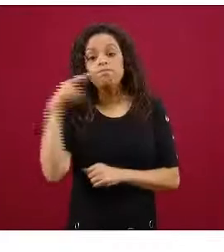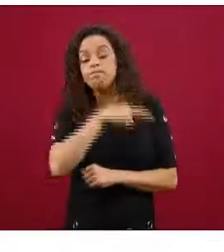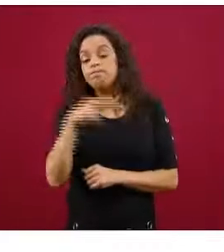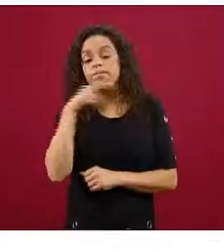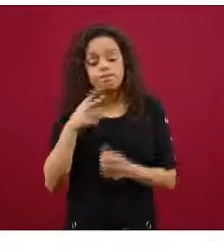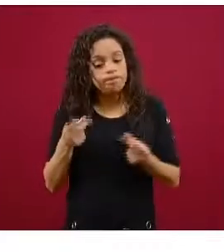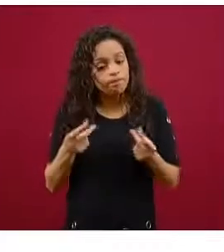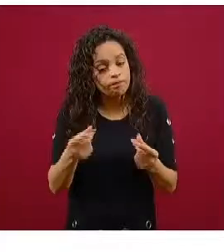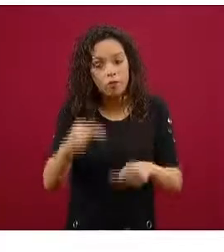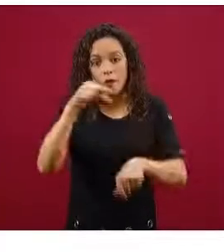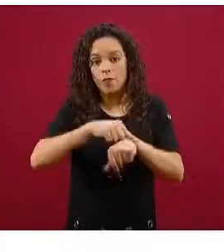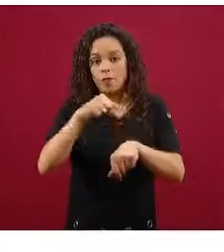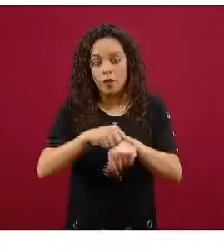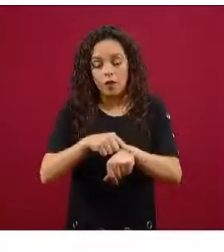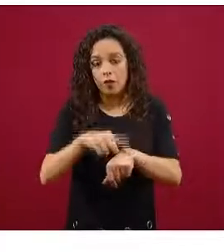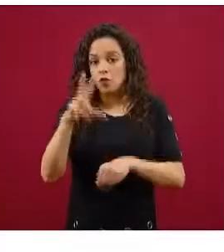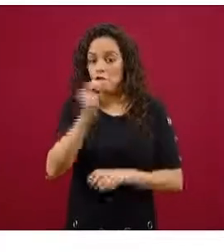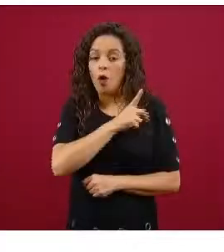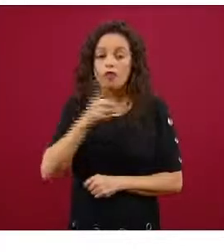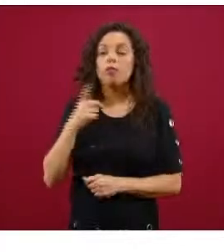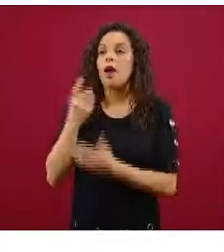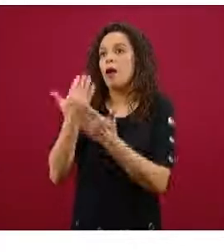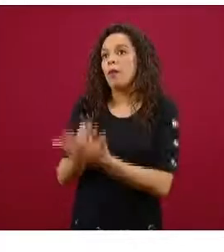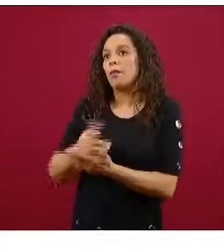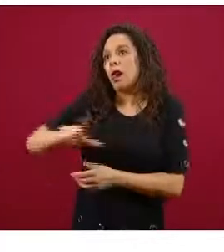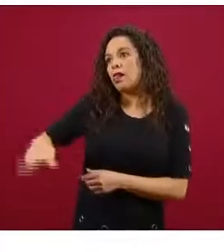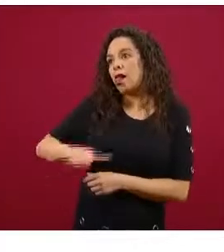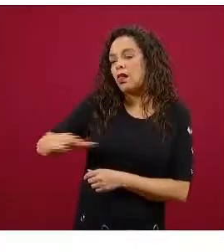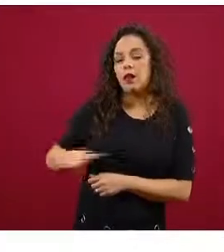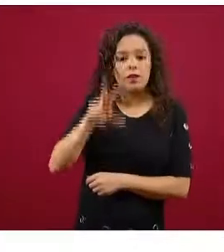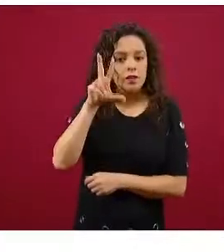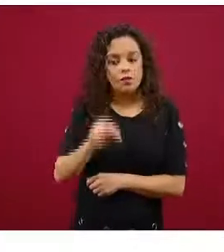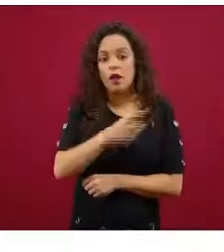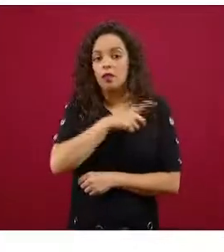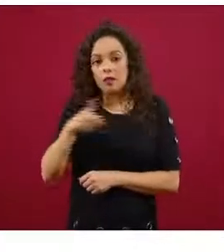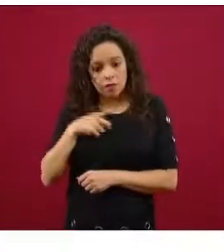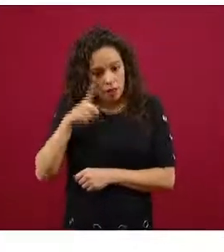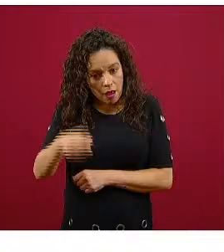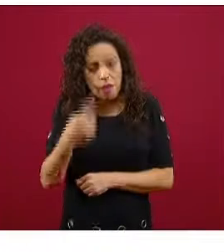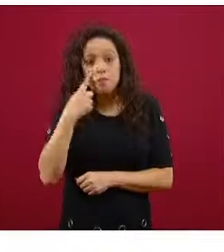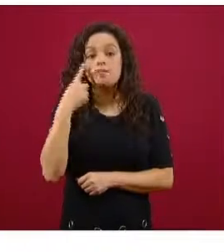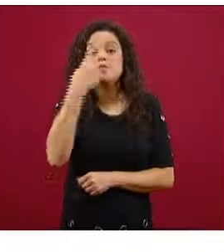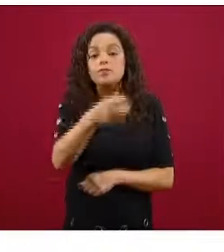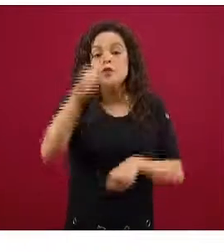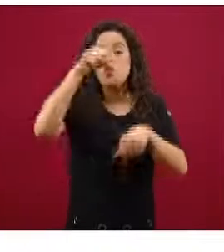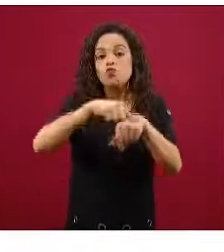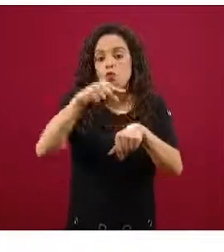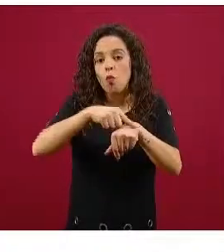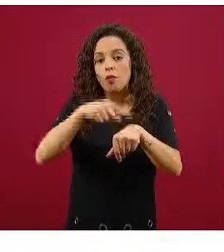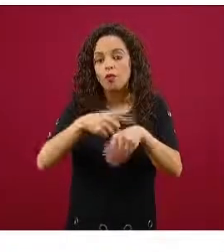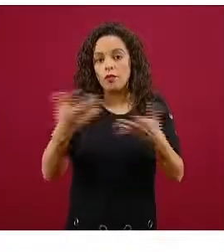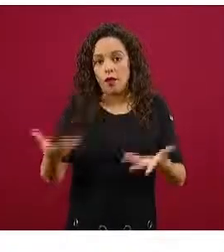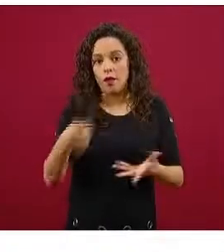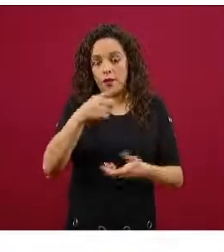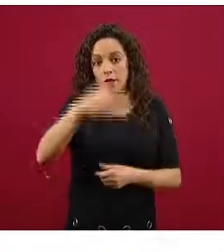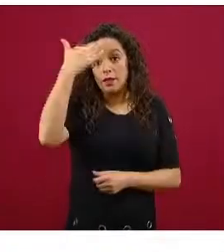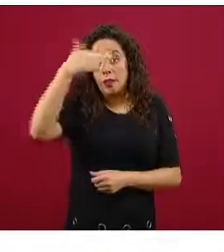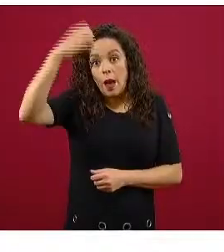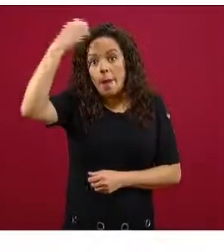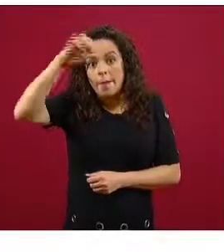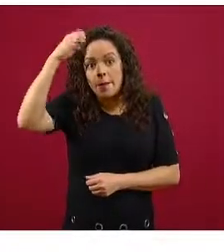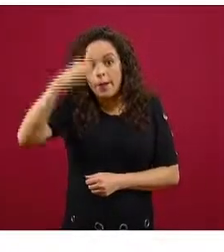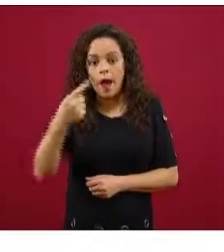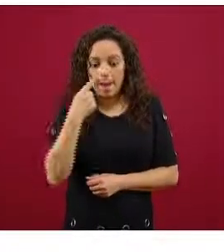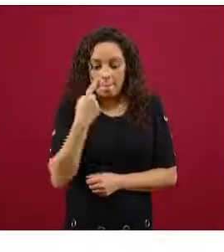que la mujer no se debe esperar, debe buscar una opinión de un experto que la